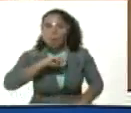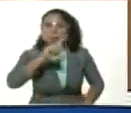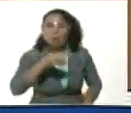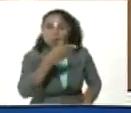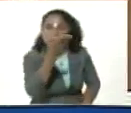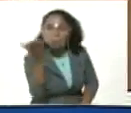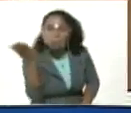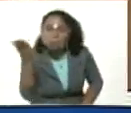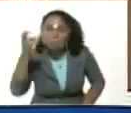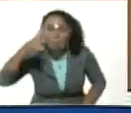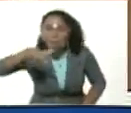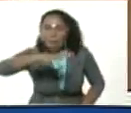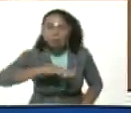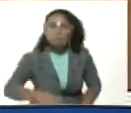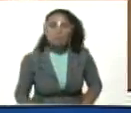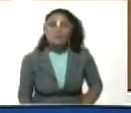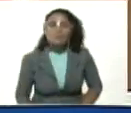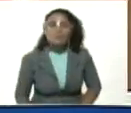pueblo.